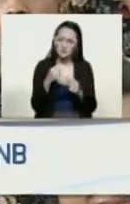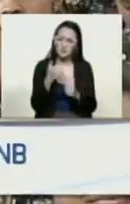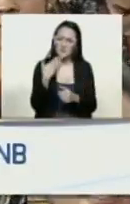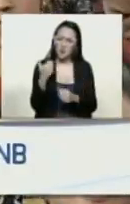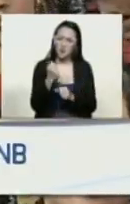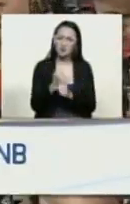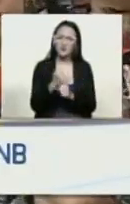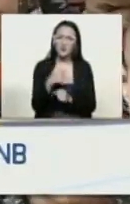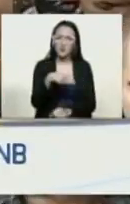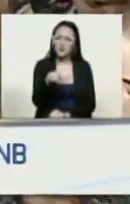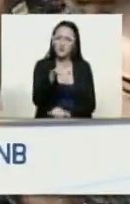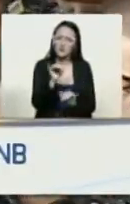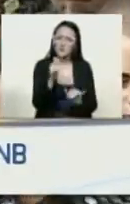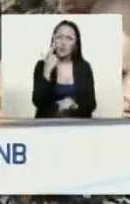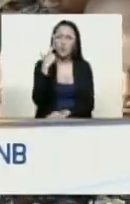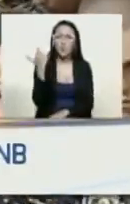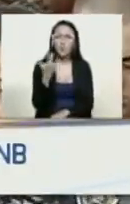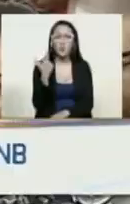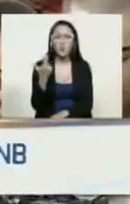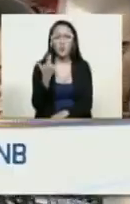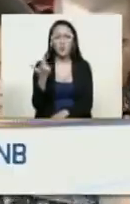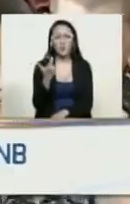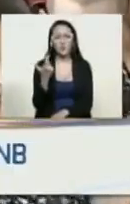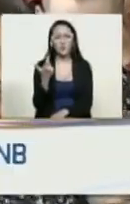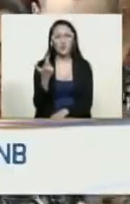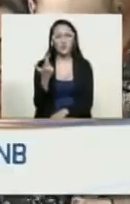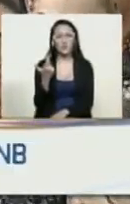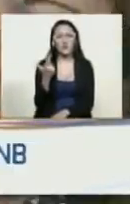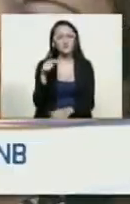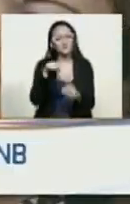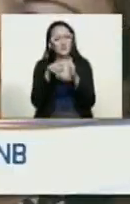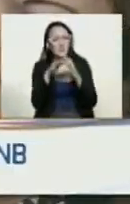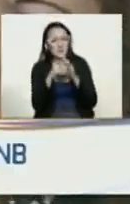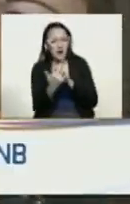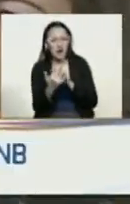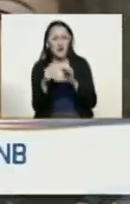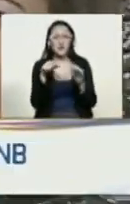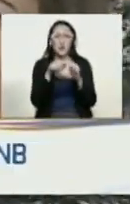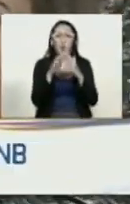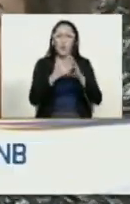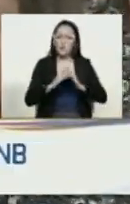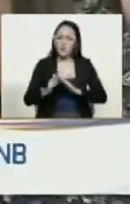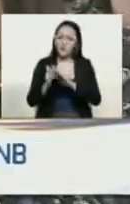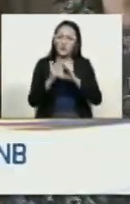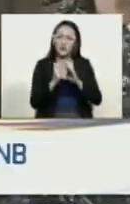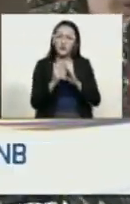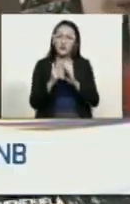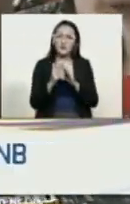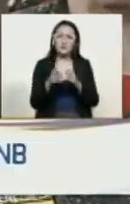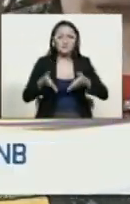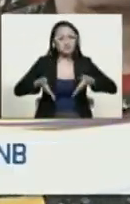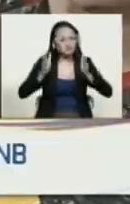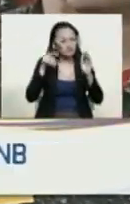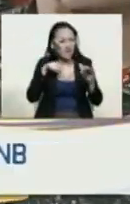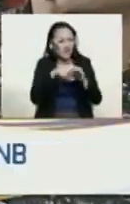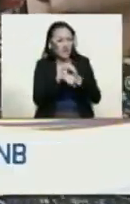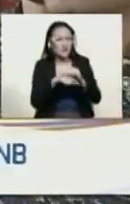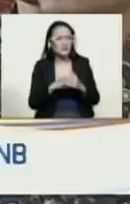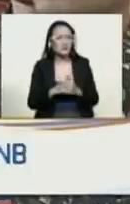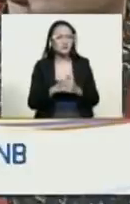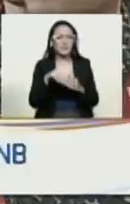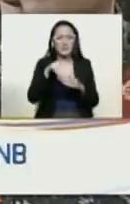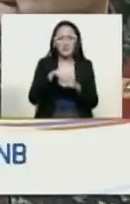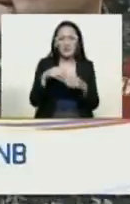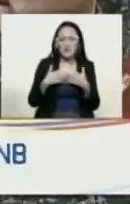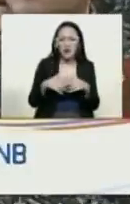Busquemos cada quien en el barrio, en la comunidad, en el urbanismo, en la